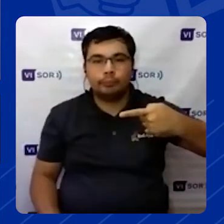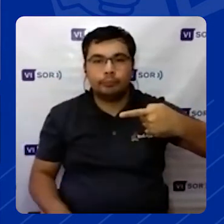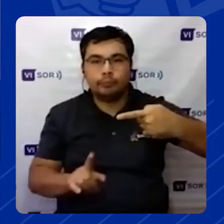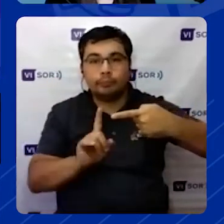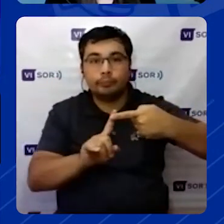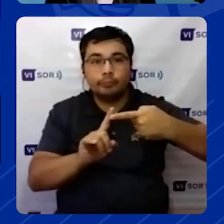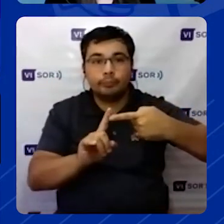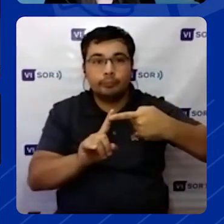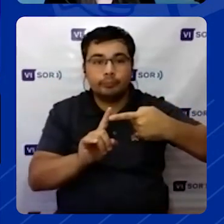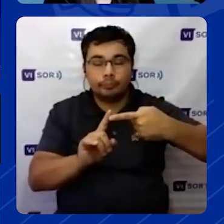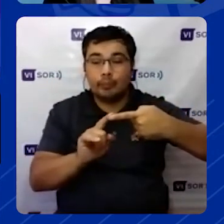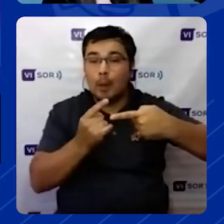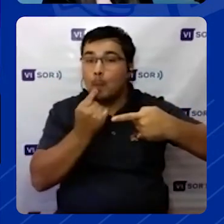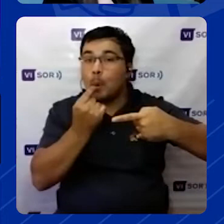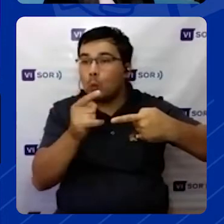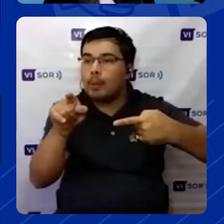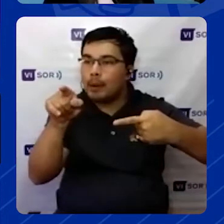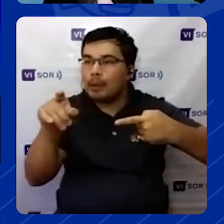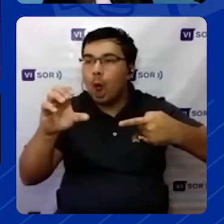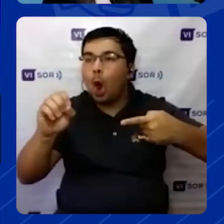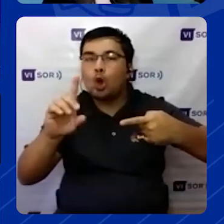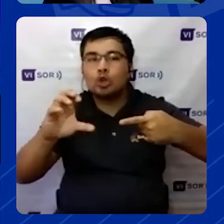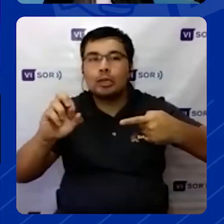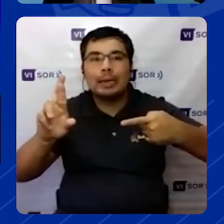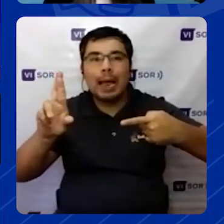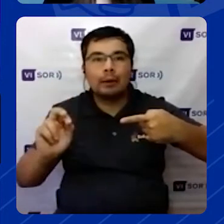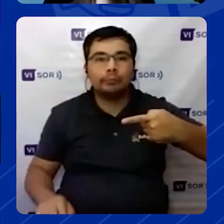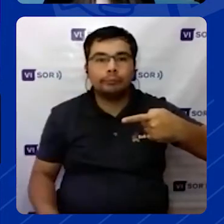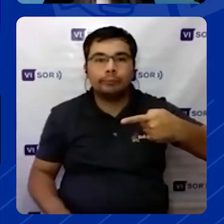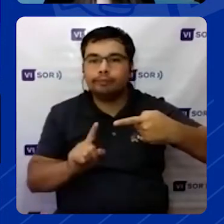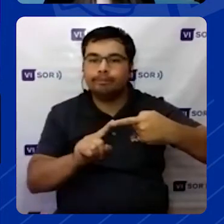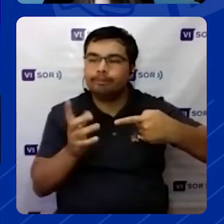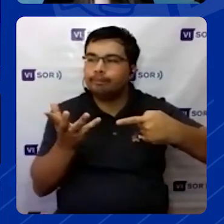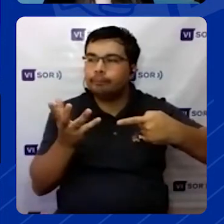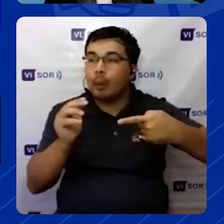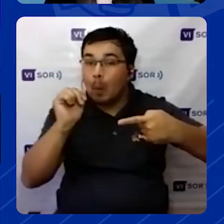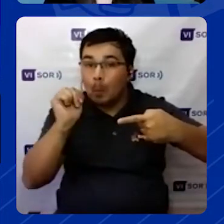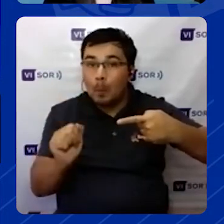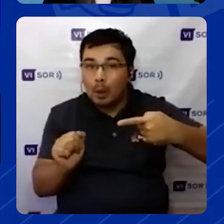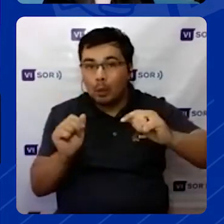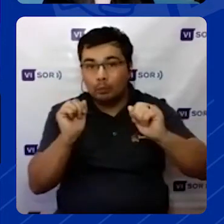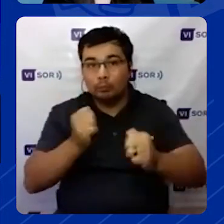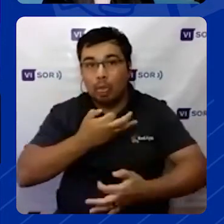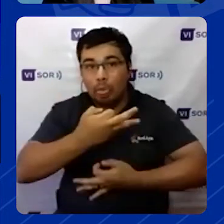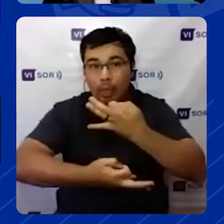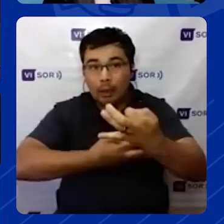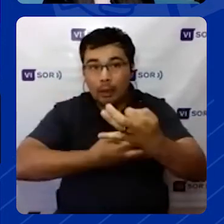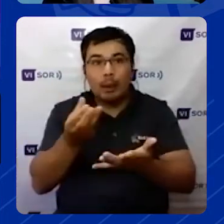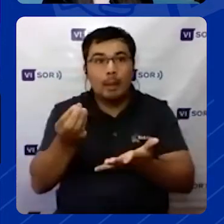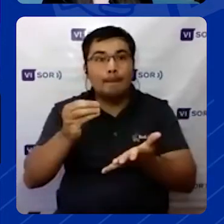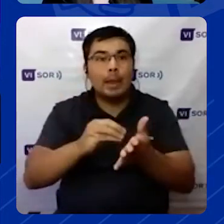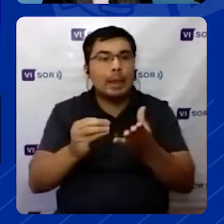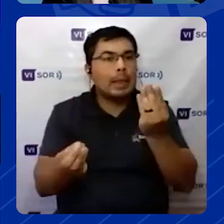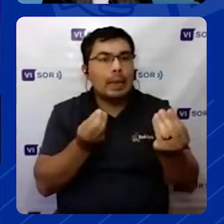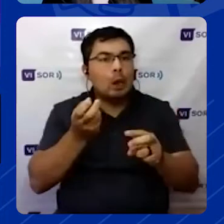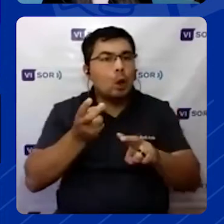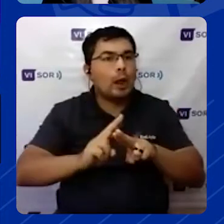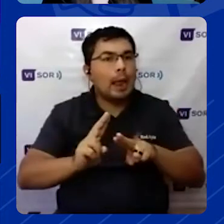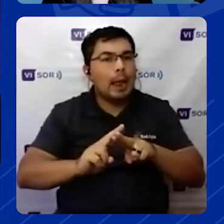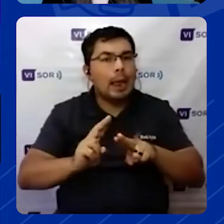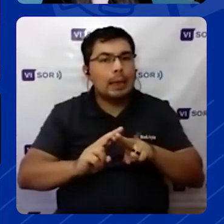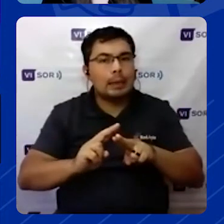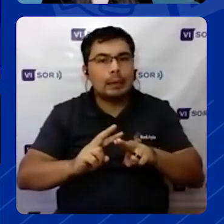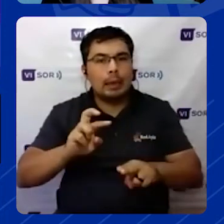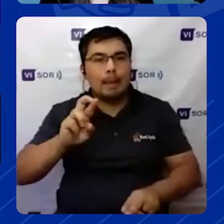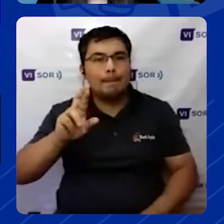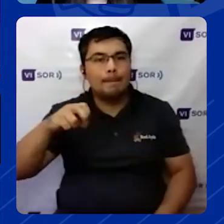Oscar, que es que si puede contar un poco más de lo que hace en Plena Inclusión, si se dedican solo